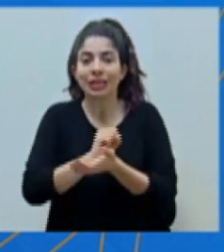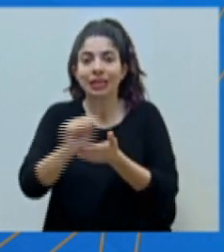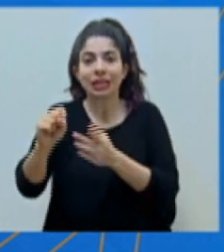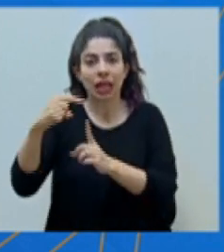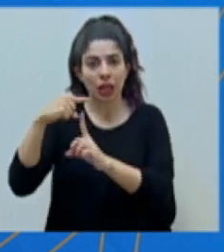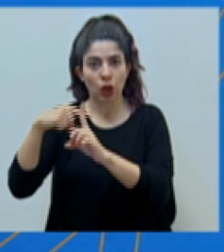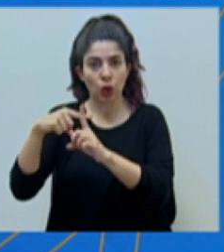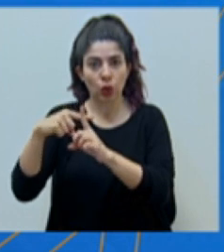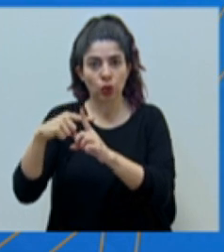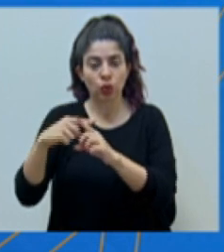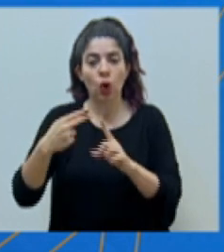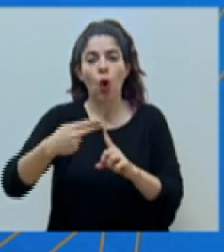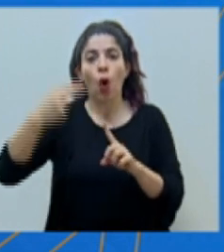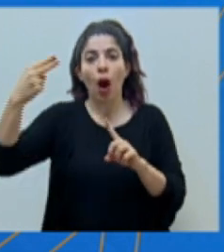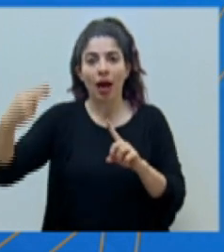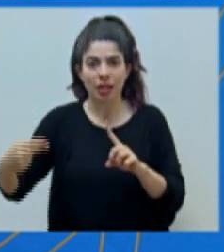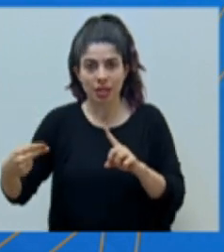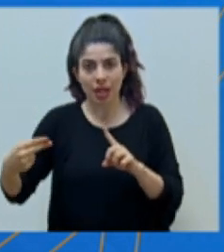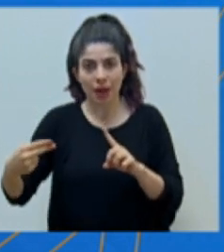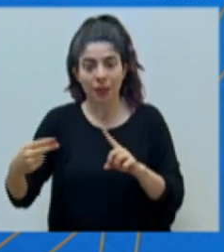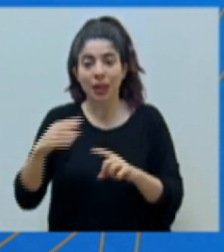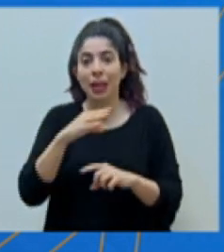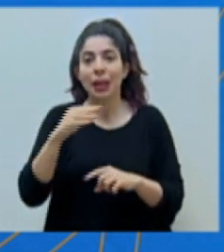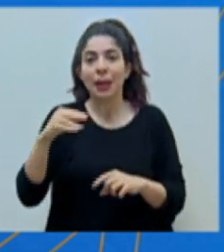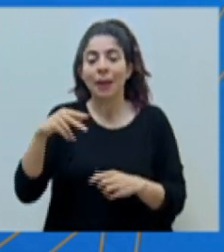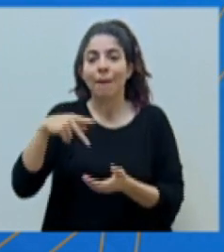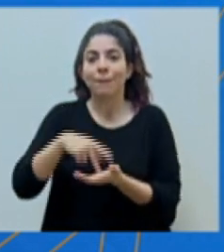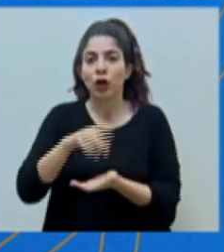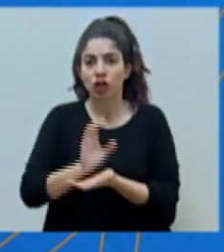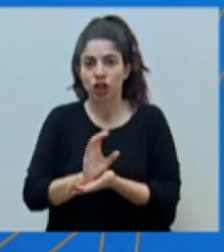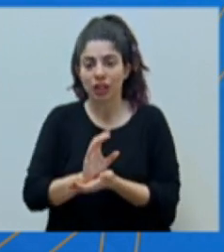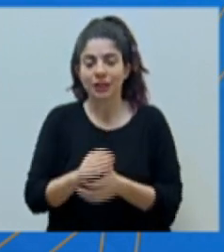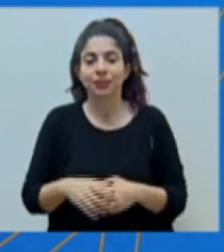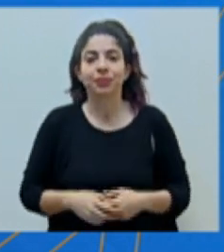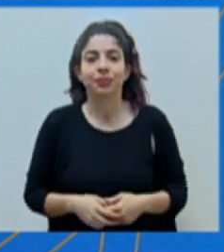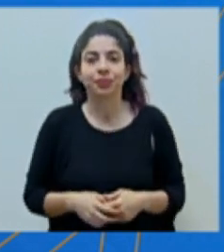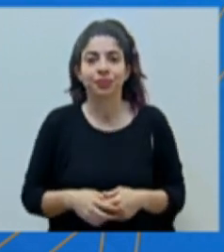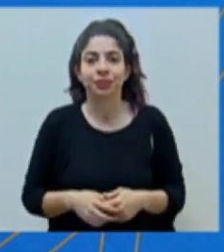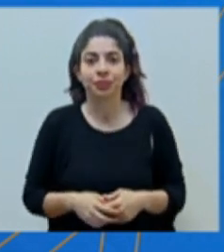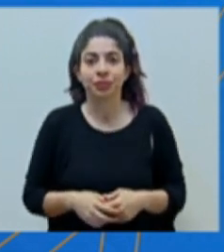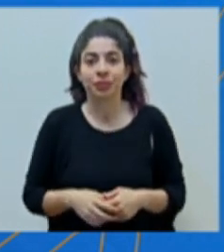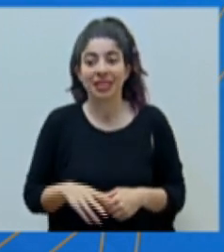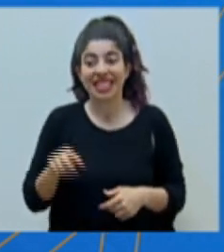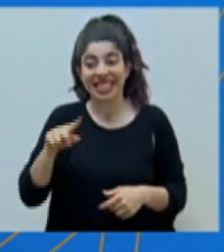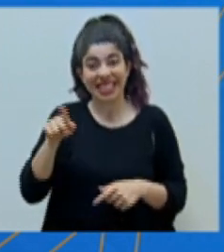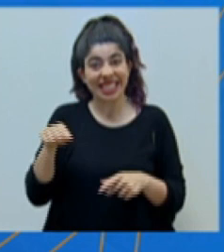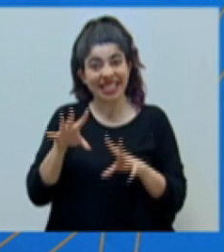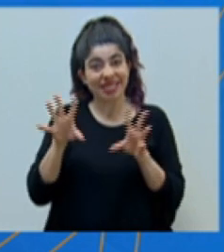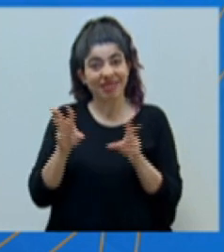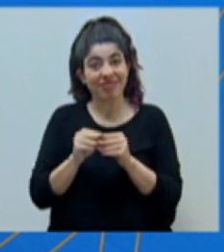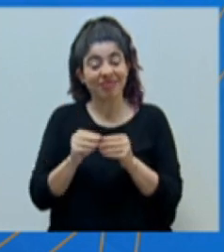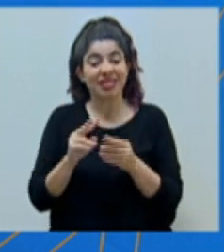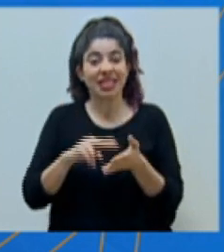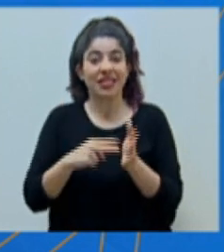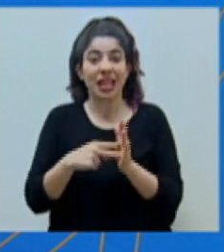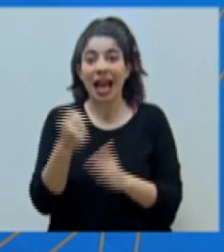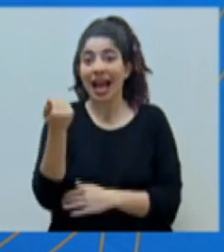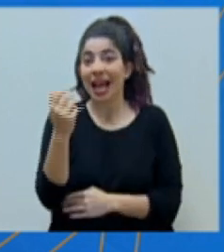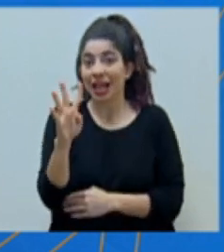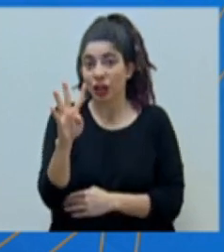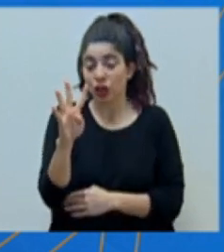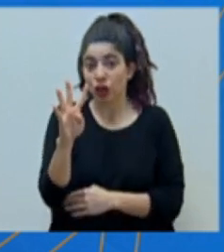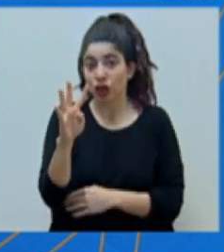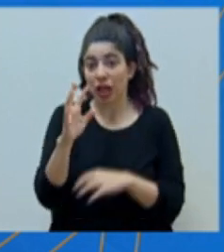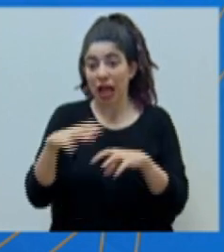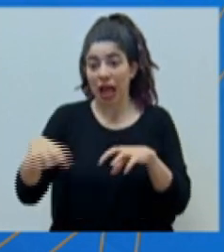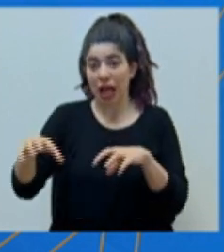Cruz, Ojancha y Pocosí. Eso nos deja aproximadamente con 14 cantones